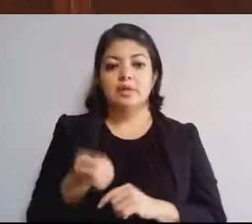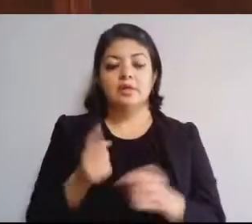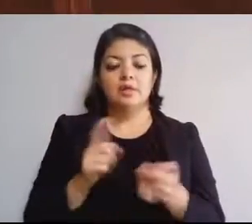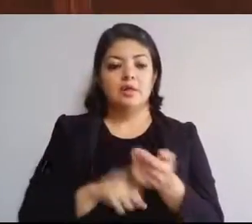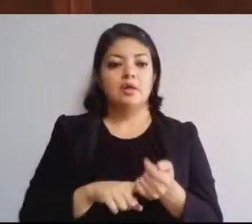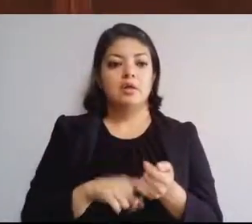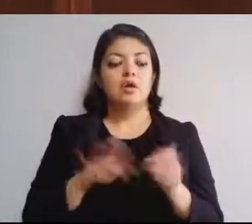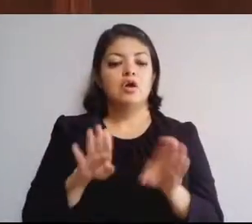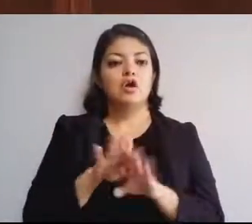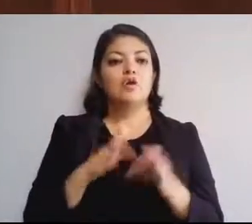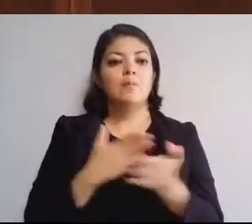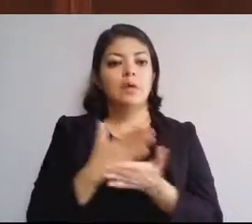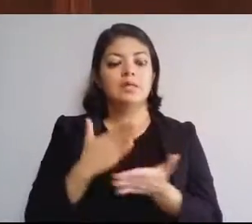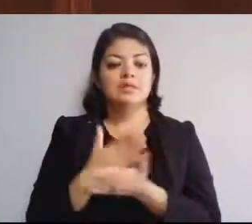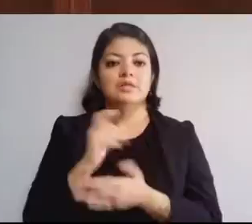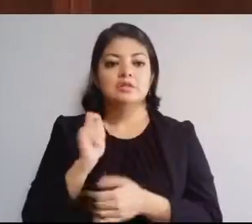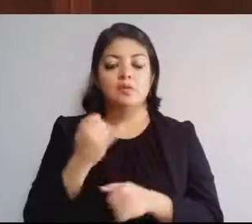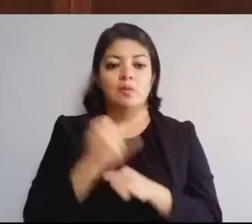de acceso a la información.